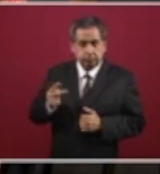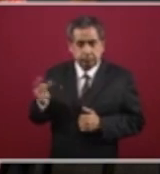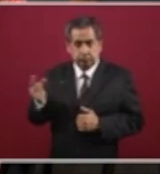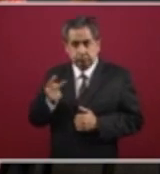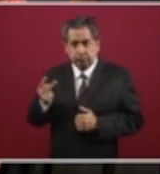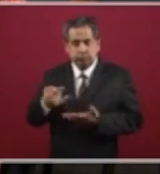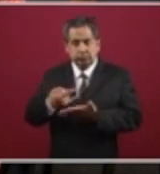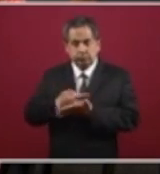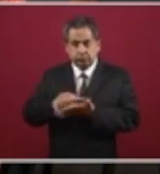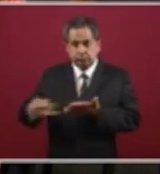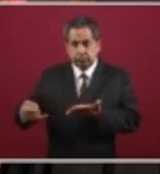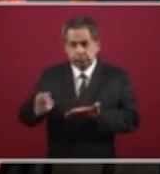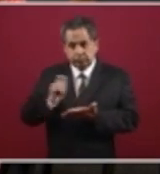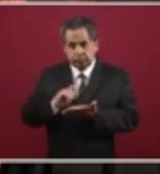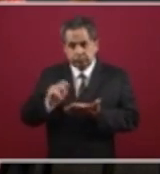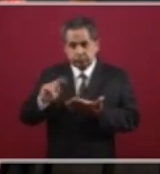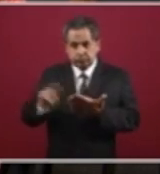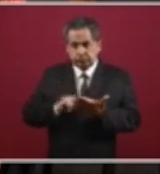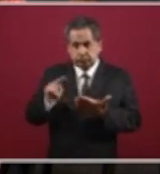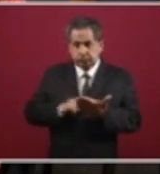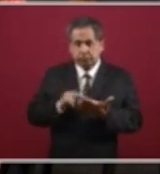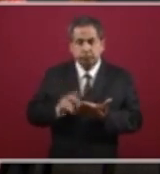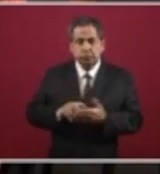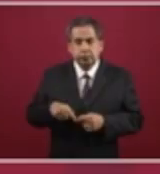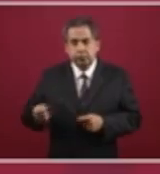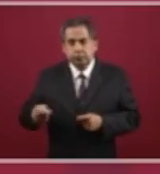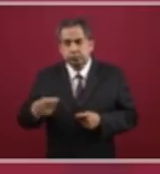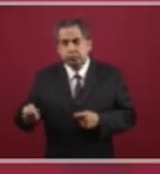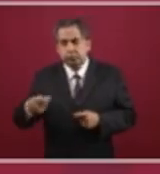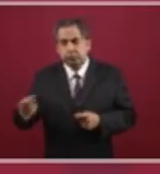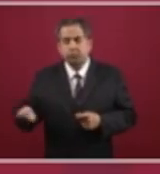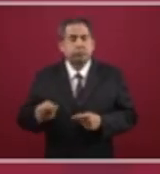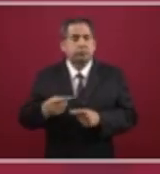los cheques para entregarlos a partir del jueves.